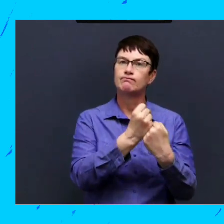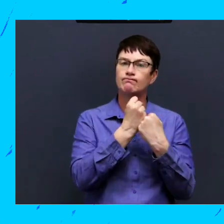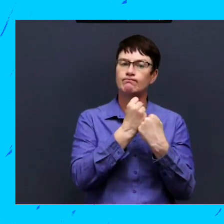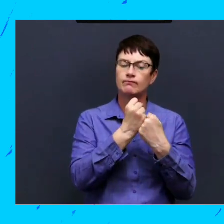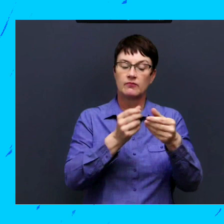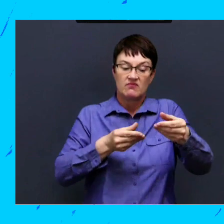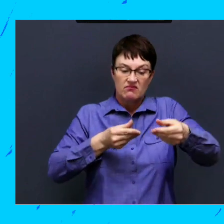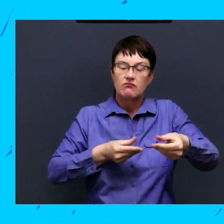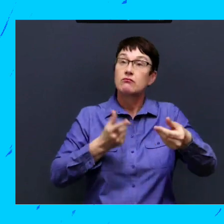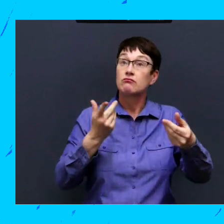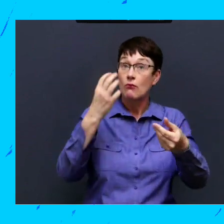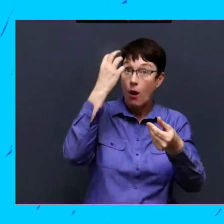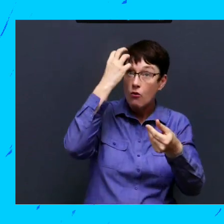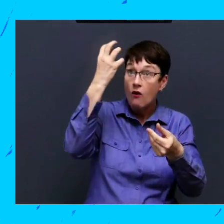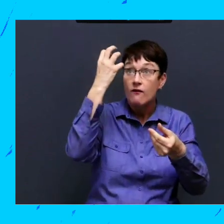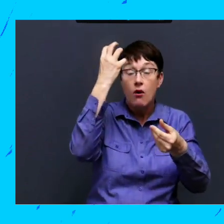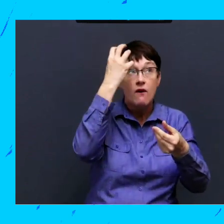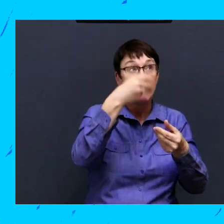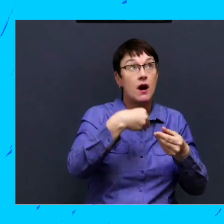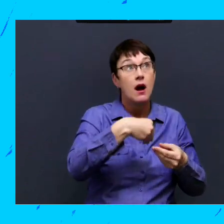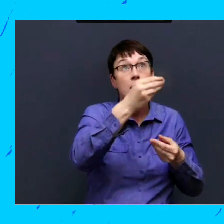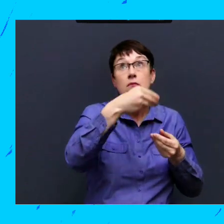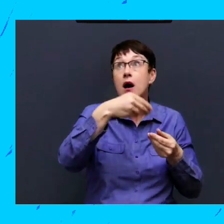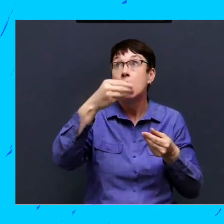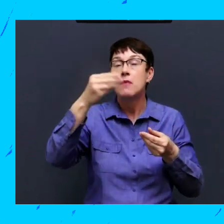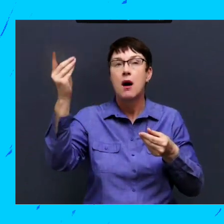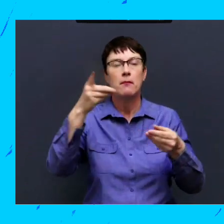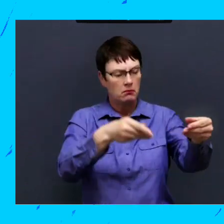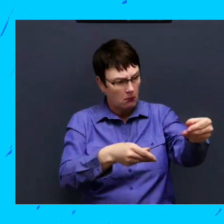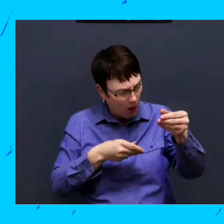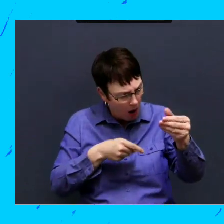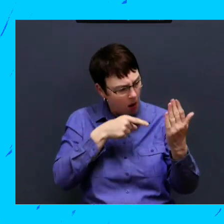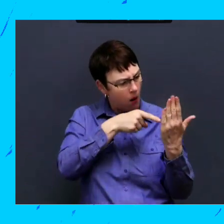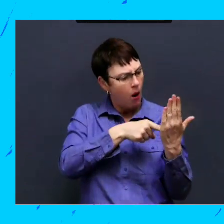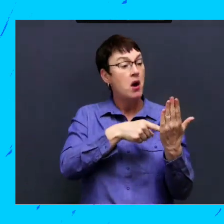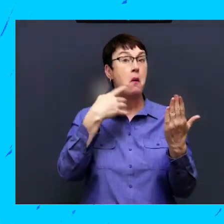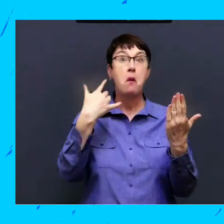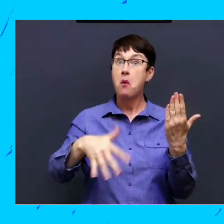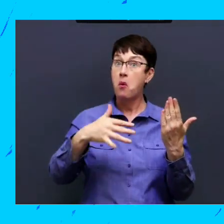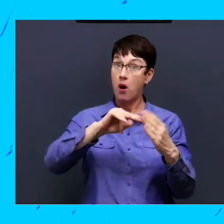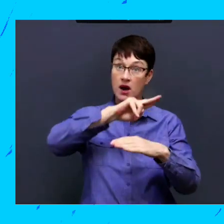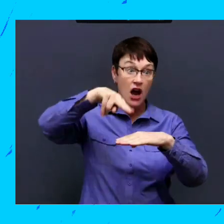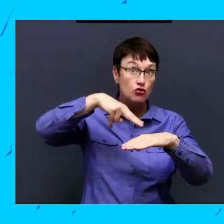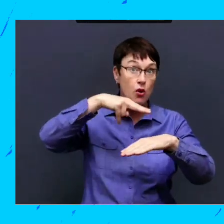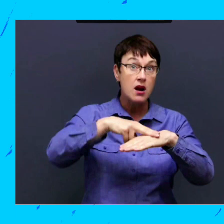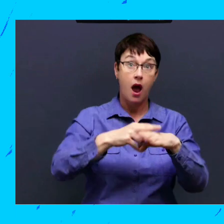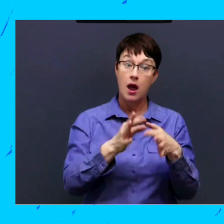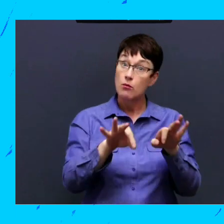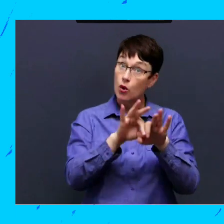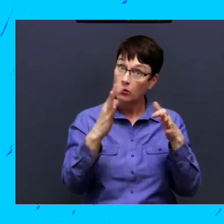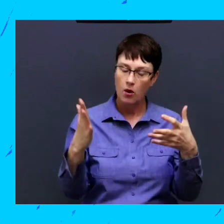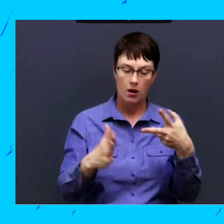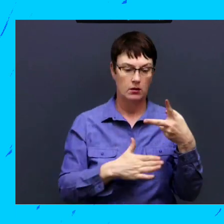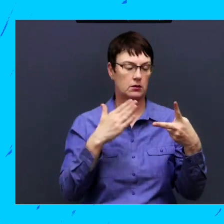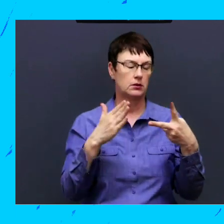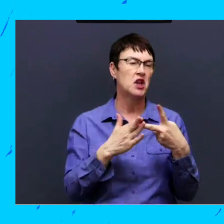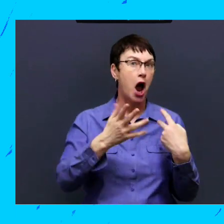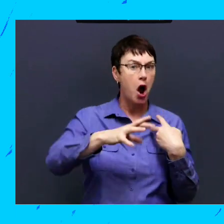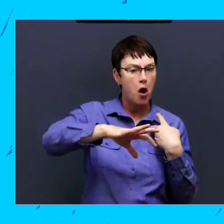Y nosotros identificamos prioridades y estrategias de implementación como parte de los